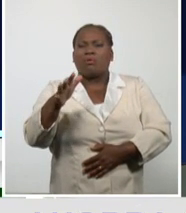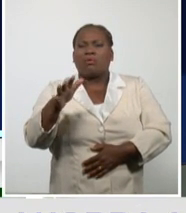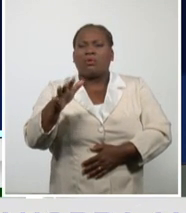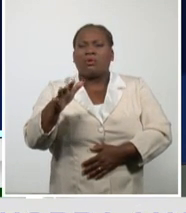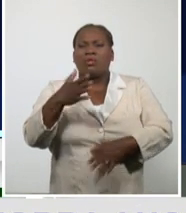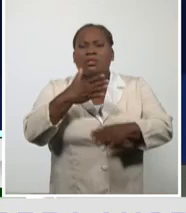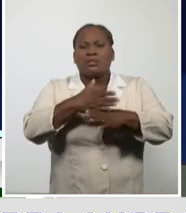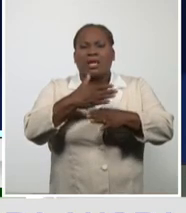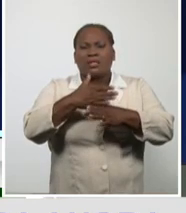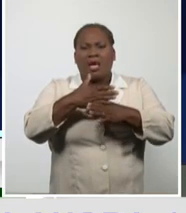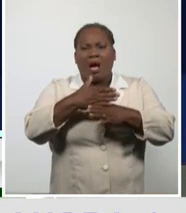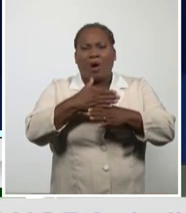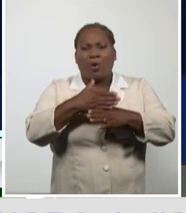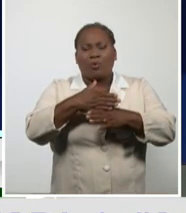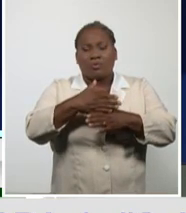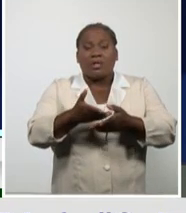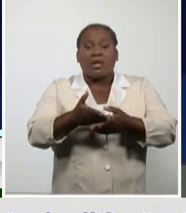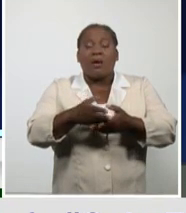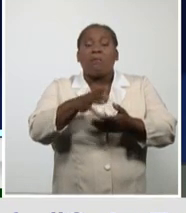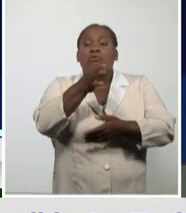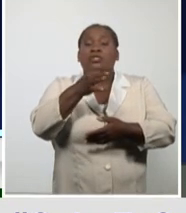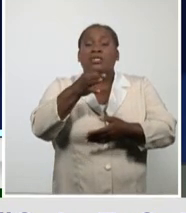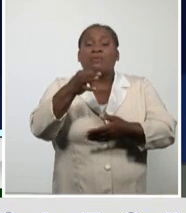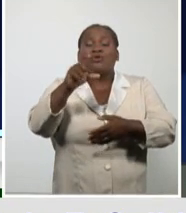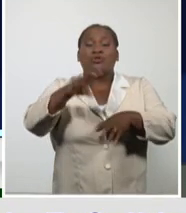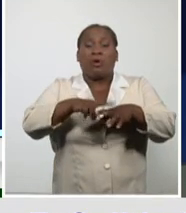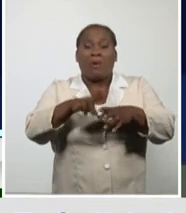Santiago, municipio Centro Habana, Plaza y Playa de La Habana.